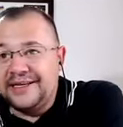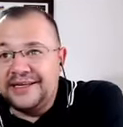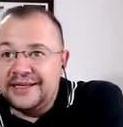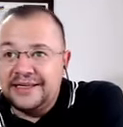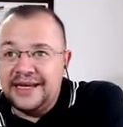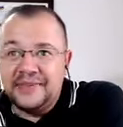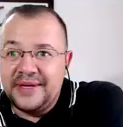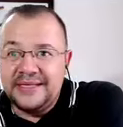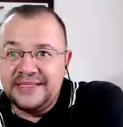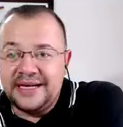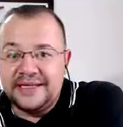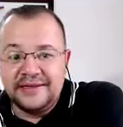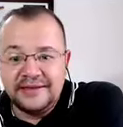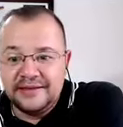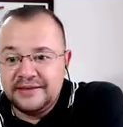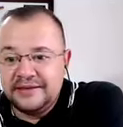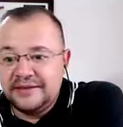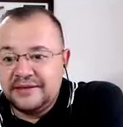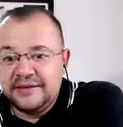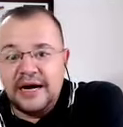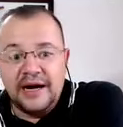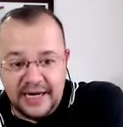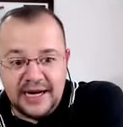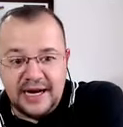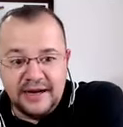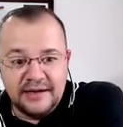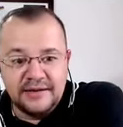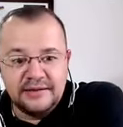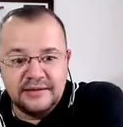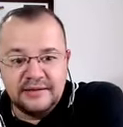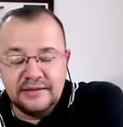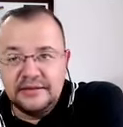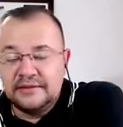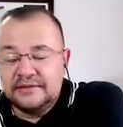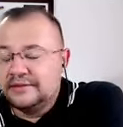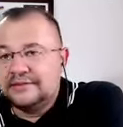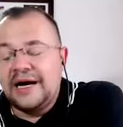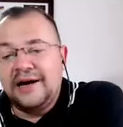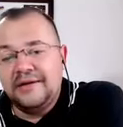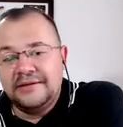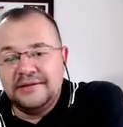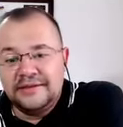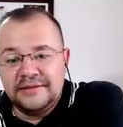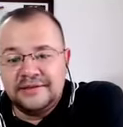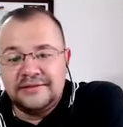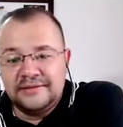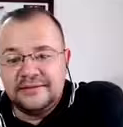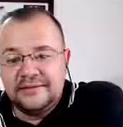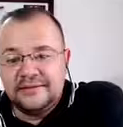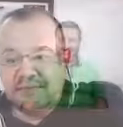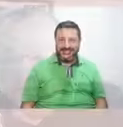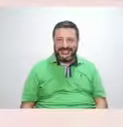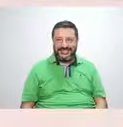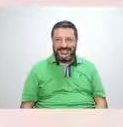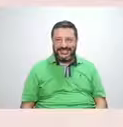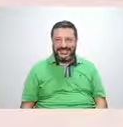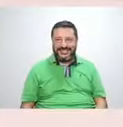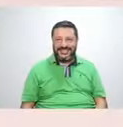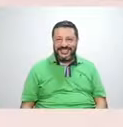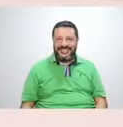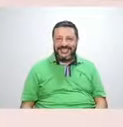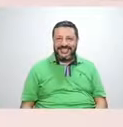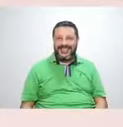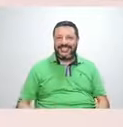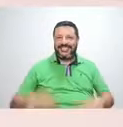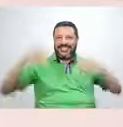ese ha sido el terror del aprendizaje. No era la de acá de Envigado. ¿Era acá? No era la de Envigado. Sino que cuando llueve, por ejemplo, yo